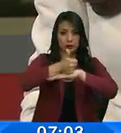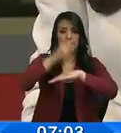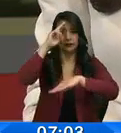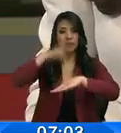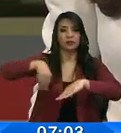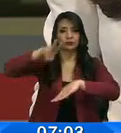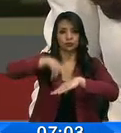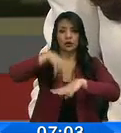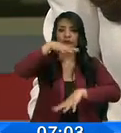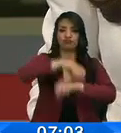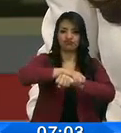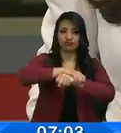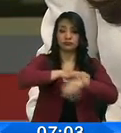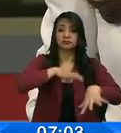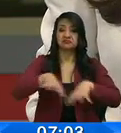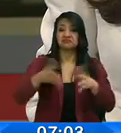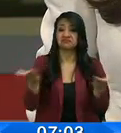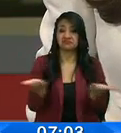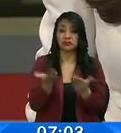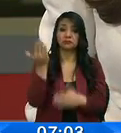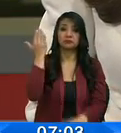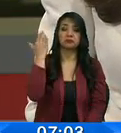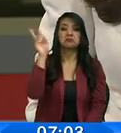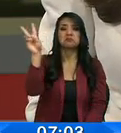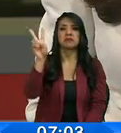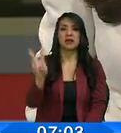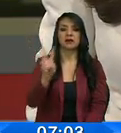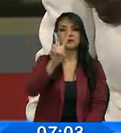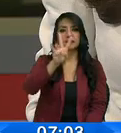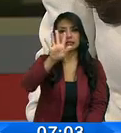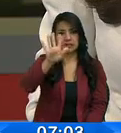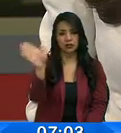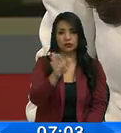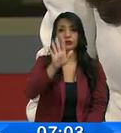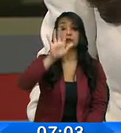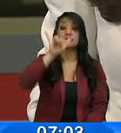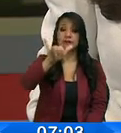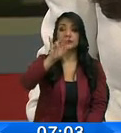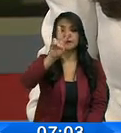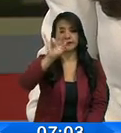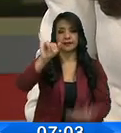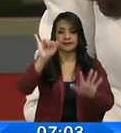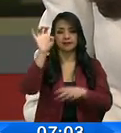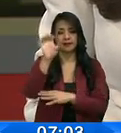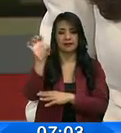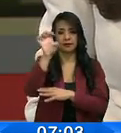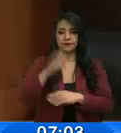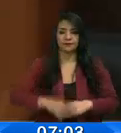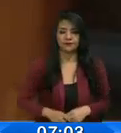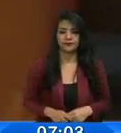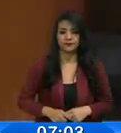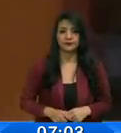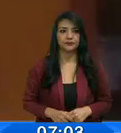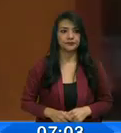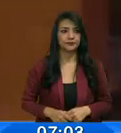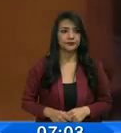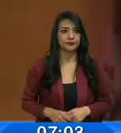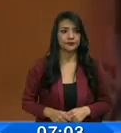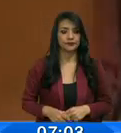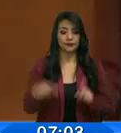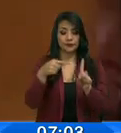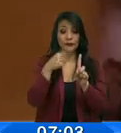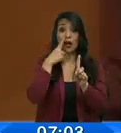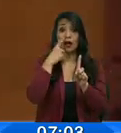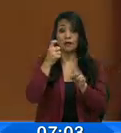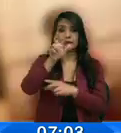nacionales. Los operativos se ejecutaron el pasado viernes 25 y sábado 26 de enero. Donny Gabriel, de